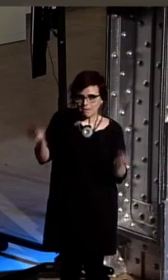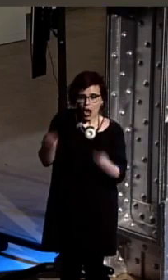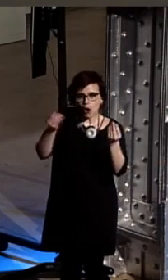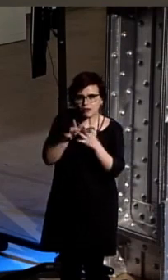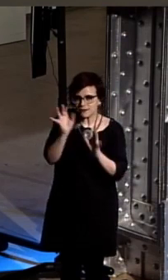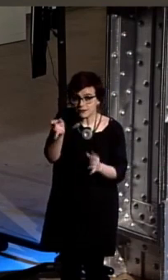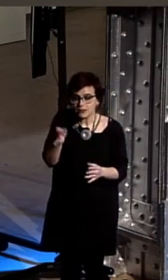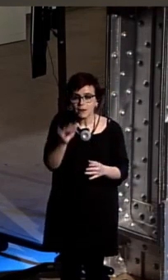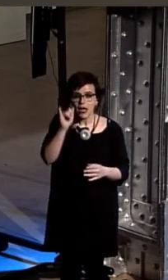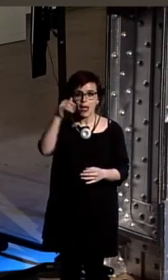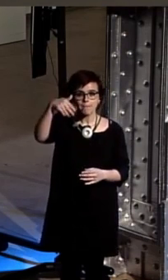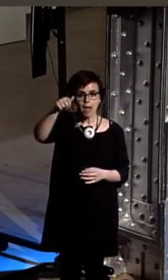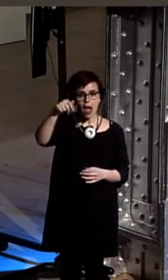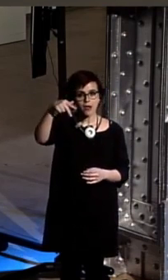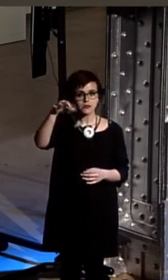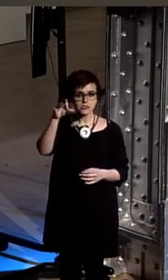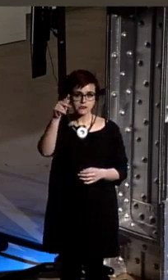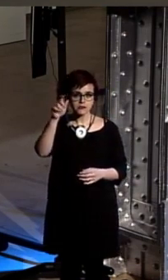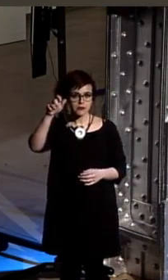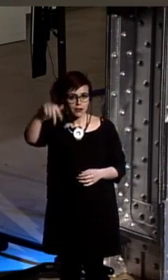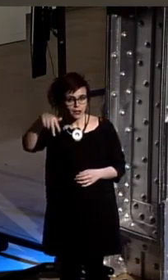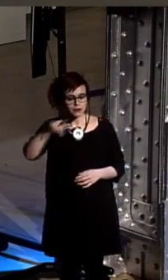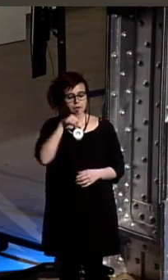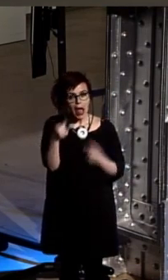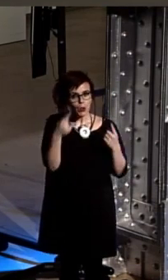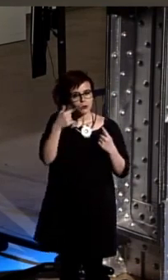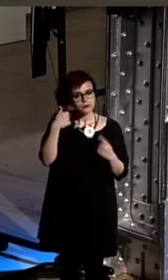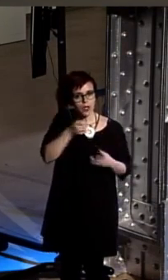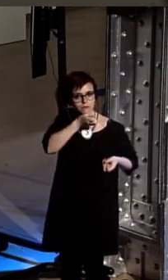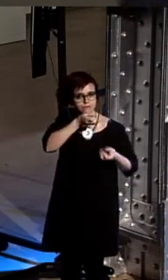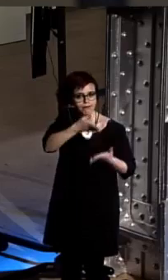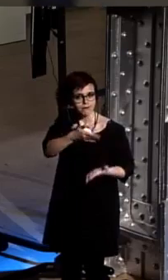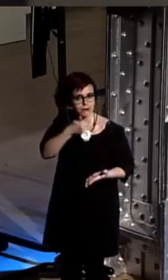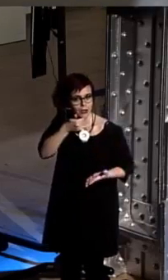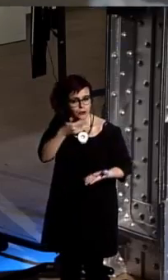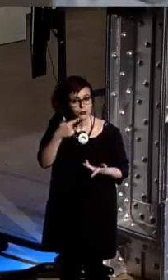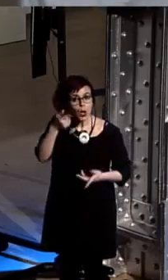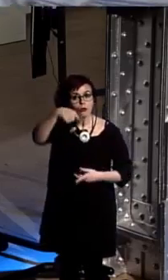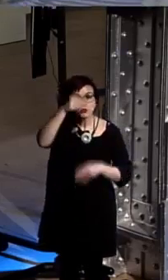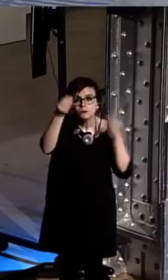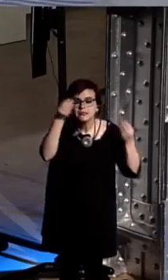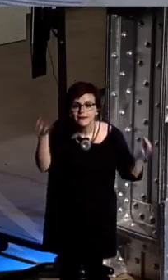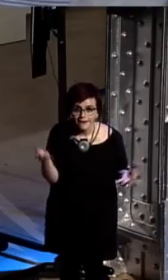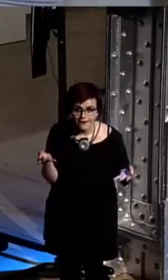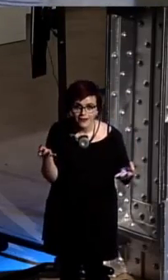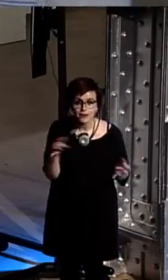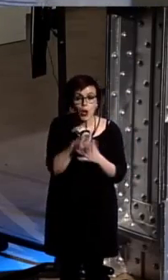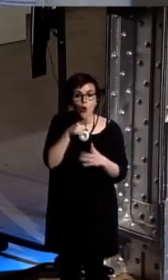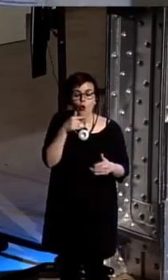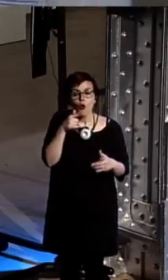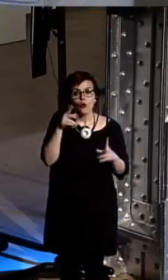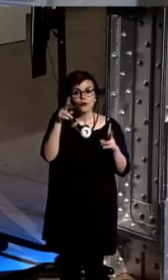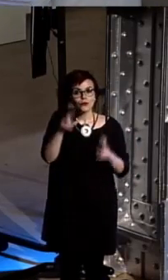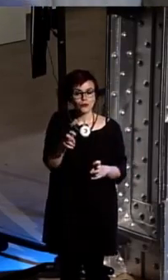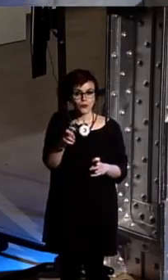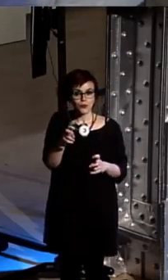Musk y otros han expresado ciertas reservas. ¿Qué pensáis en cuanto a esa comunidad que